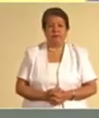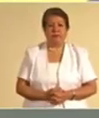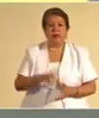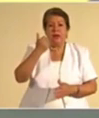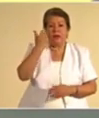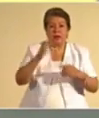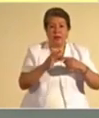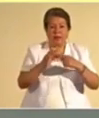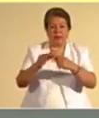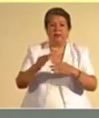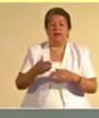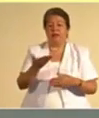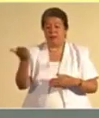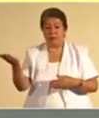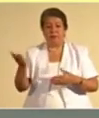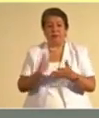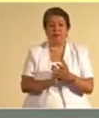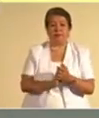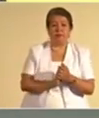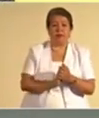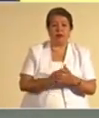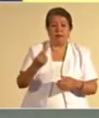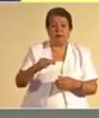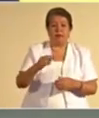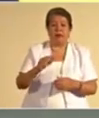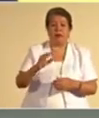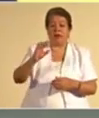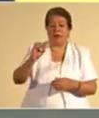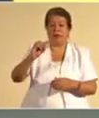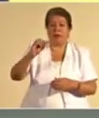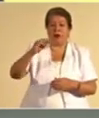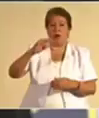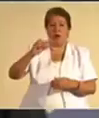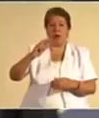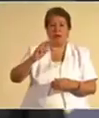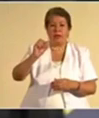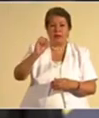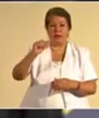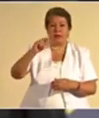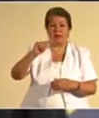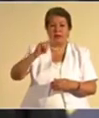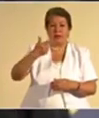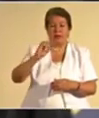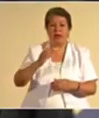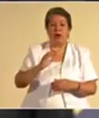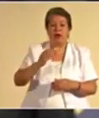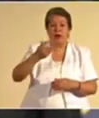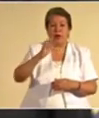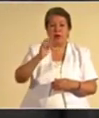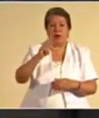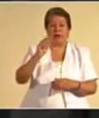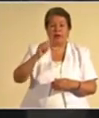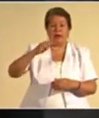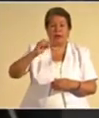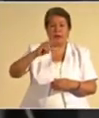Quisiera presentarme. Mi nombre es Omar Santiago Huerta Manjarres y soy